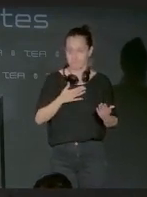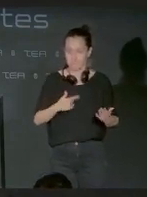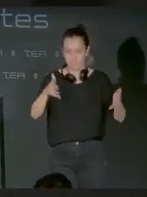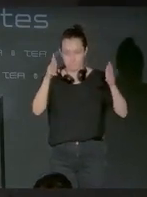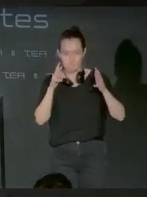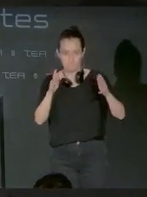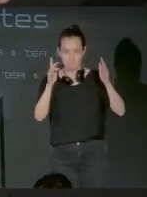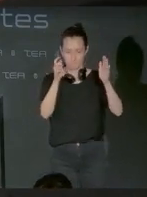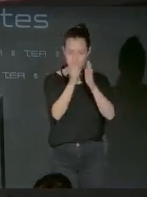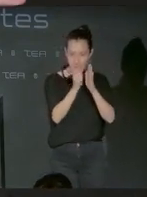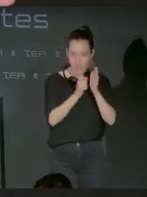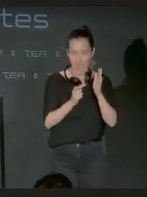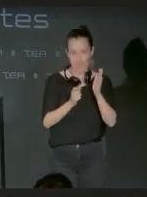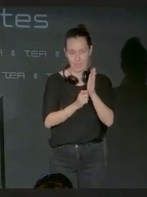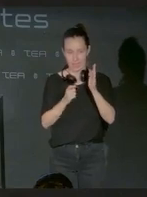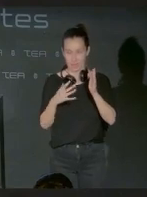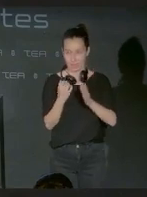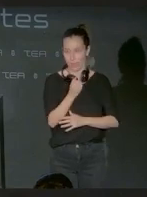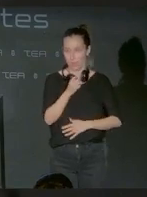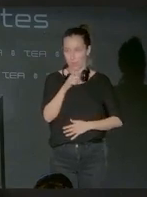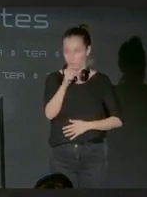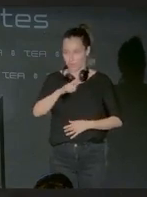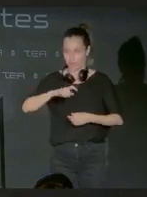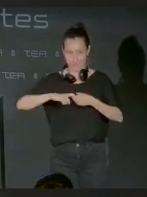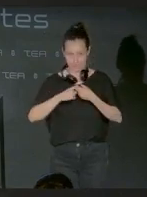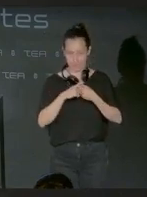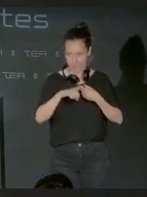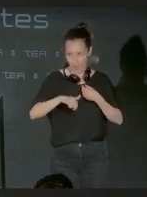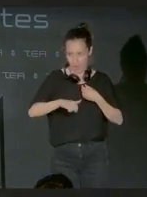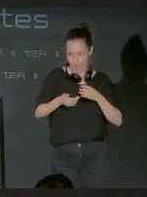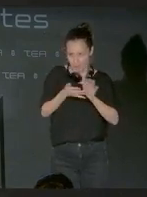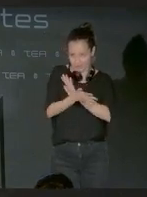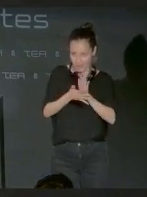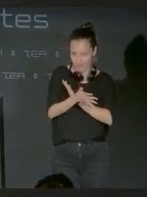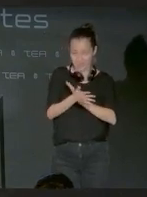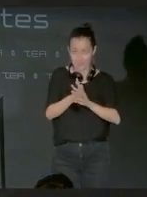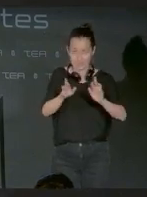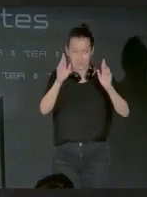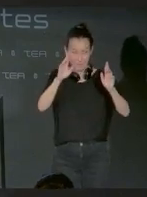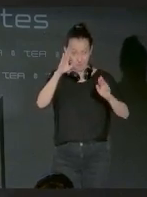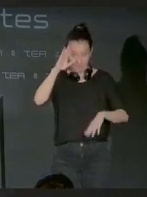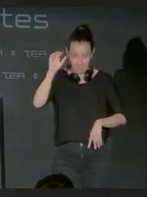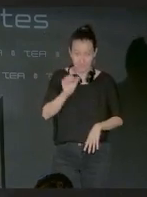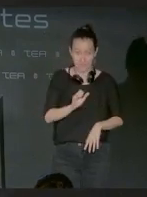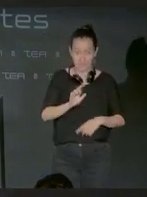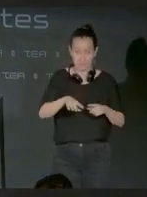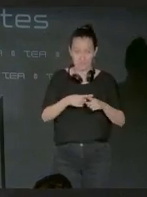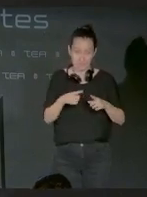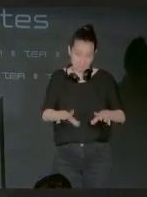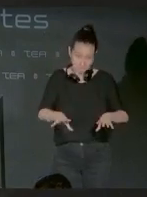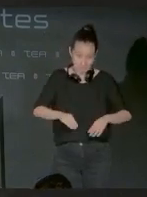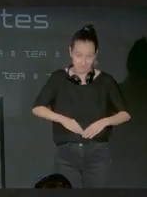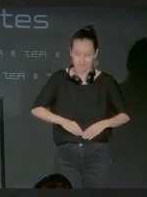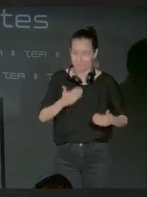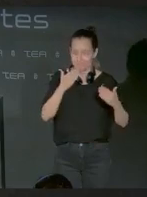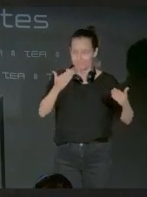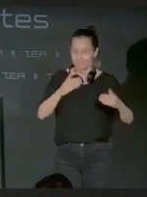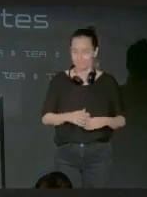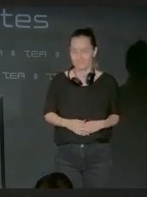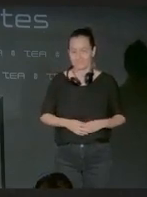que todos los participantes pondrán sobre la mesa sean escuchadas Y recogidas muchísimas gracias